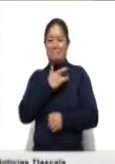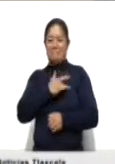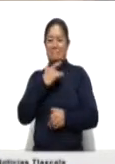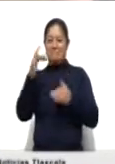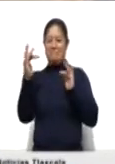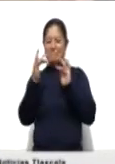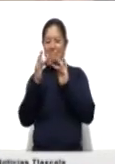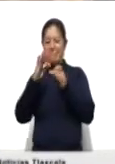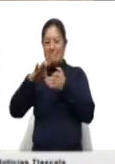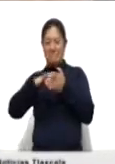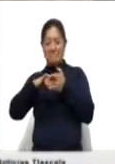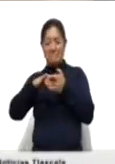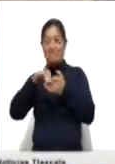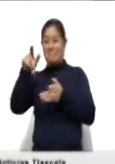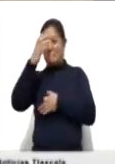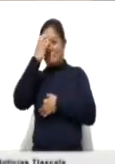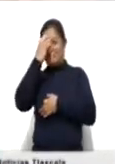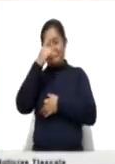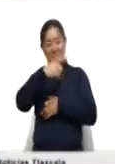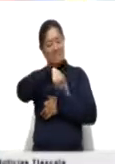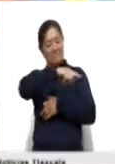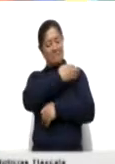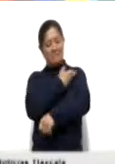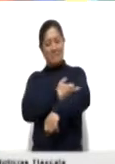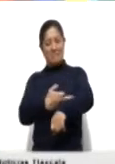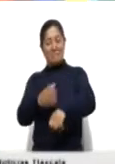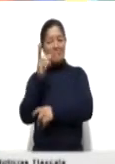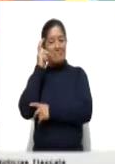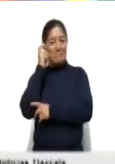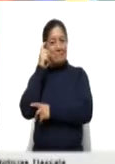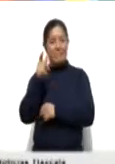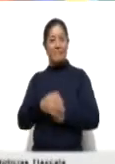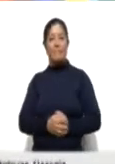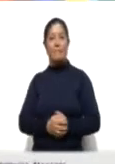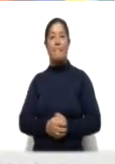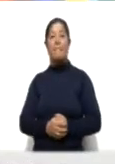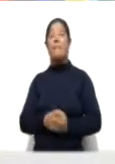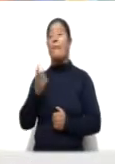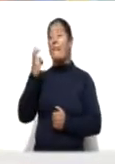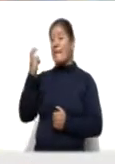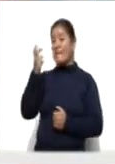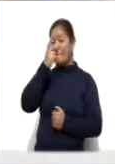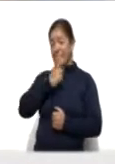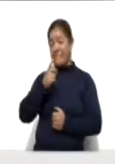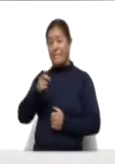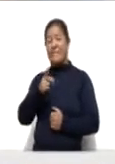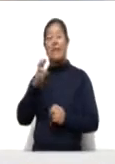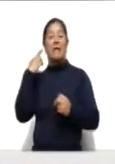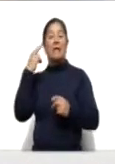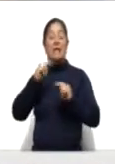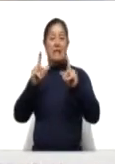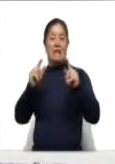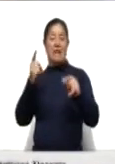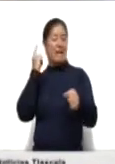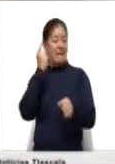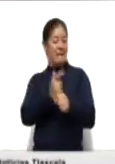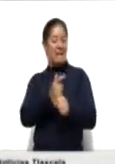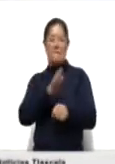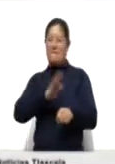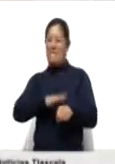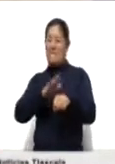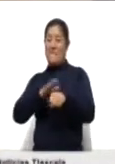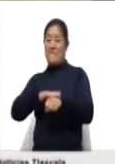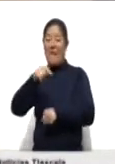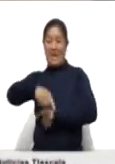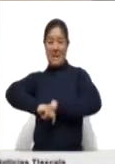su familia los está escuchando. Juanma sostiene que Radio Tlaxcala es la emisora que identifica a la